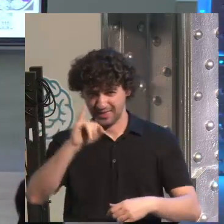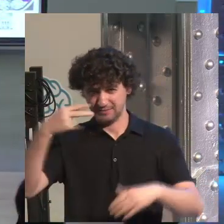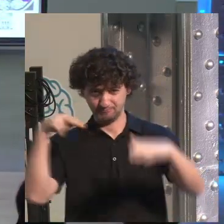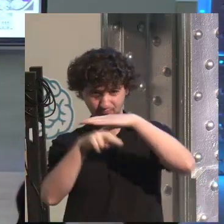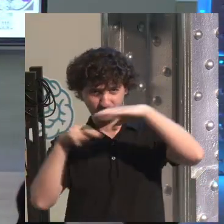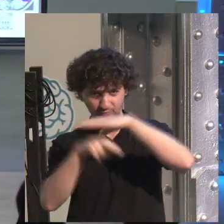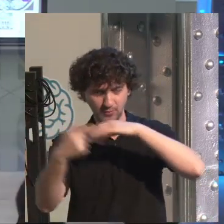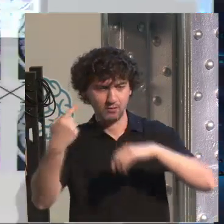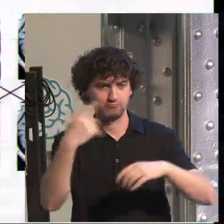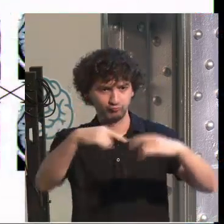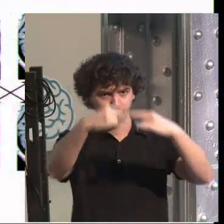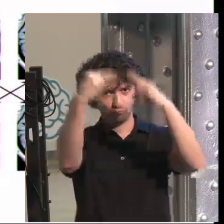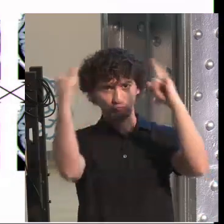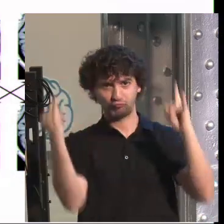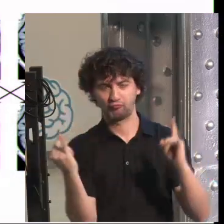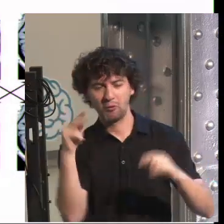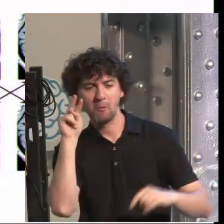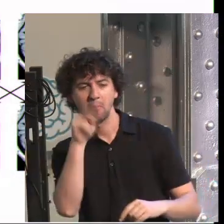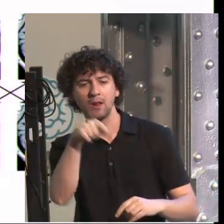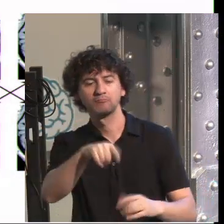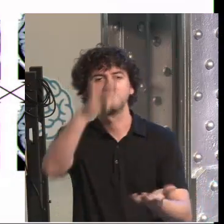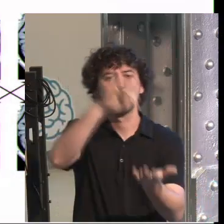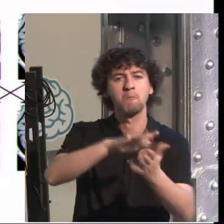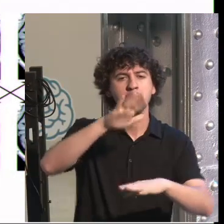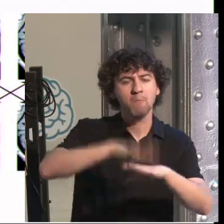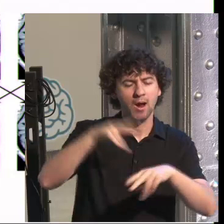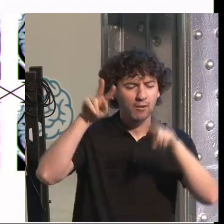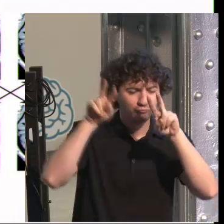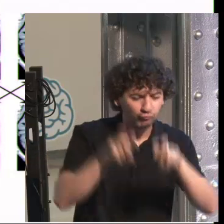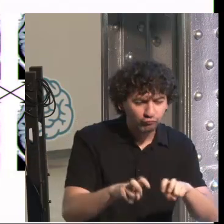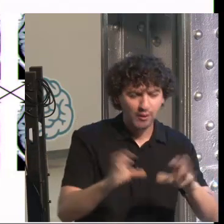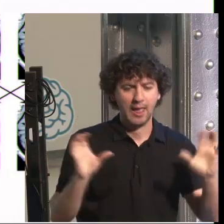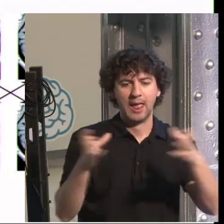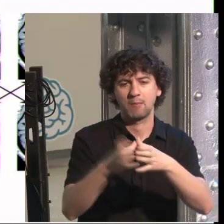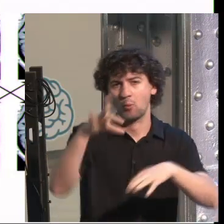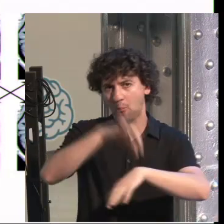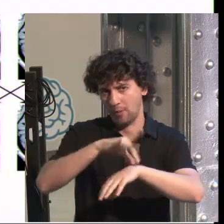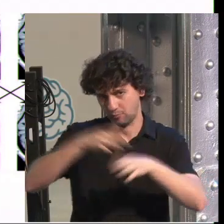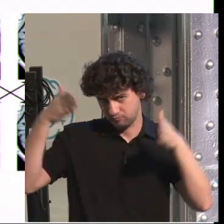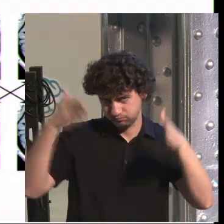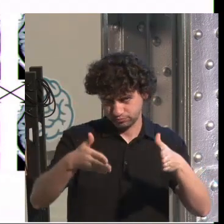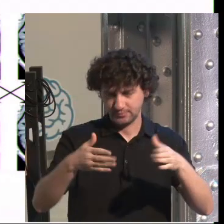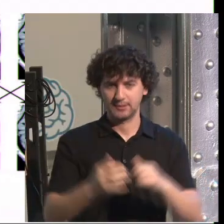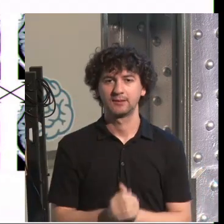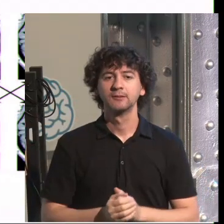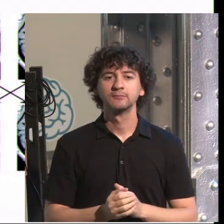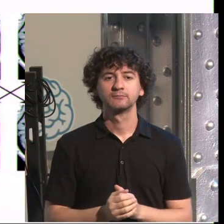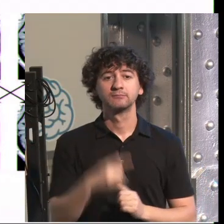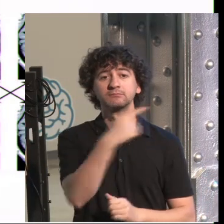portátiles y que normalmente están destinadas a equipos de investigación, ¿no?, y a equipos médicos. Esto, por ejemplo, es un ejemplo